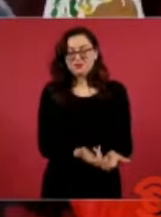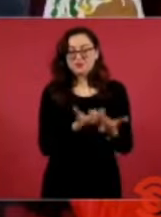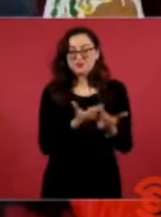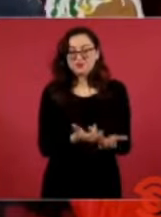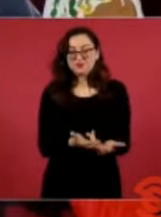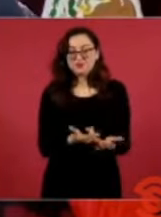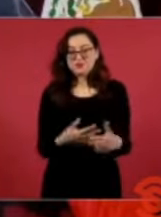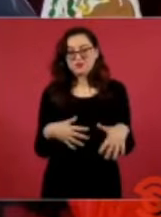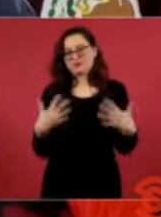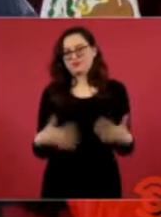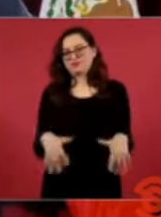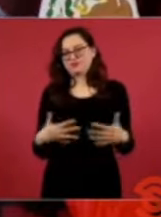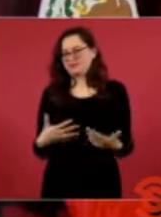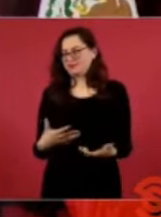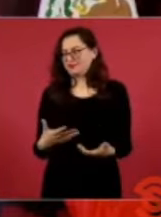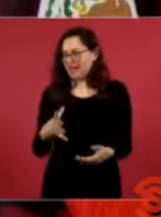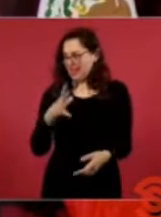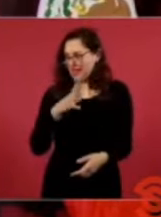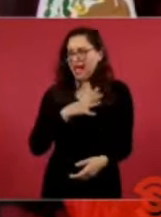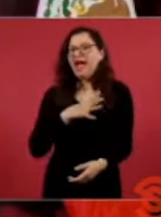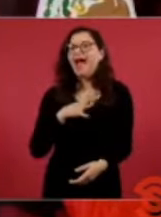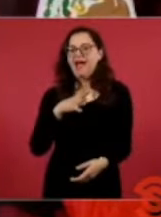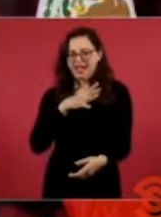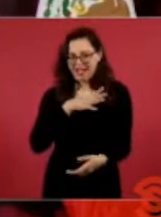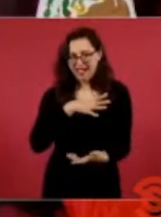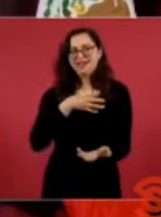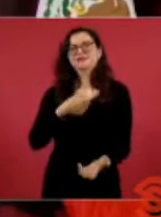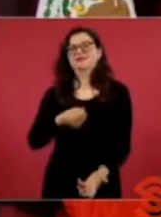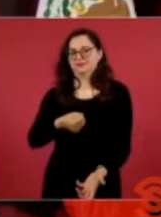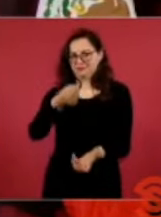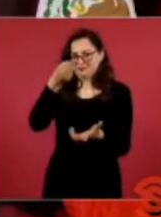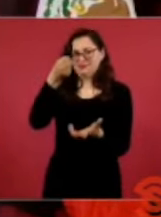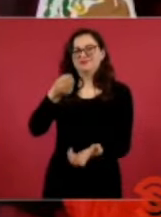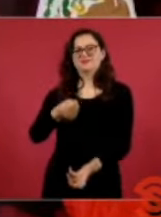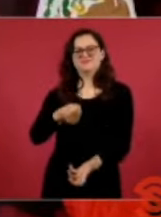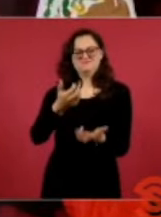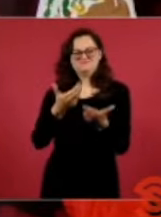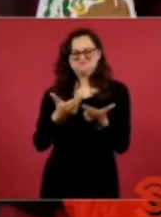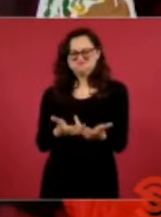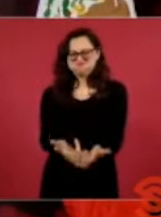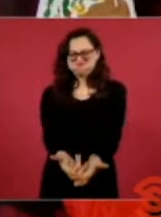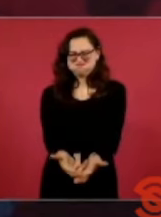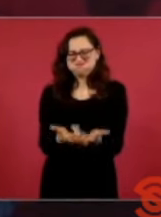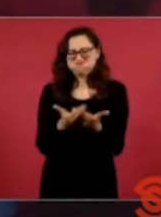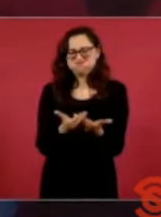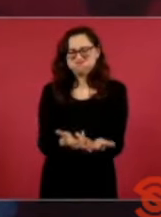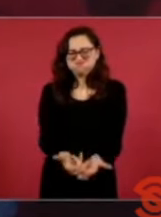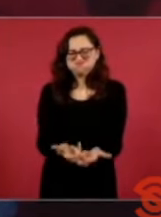es muchísimo dinero.